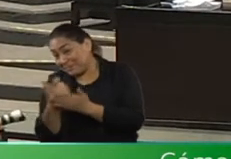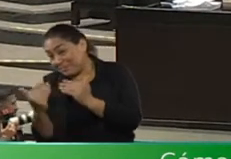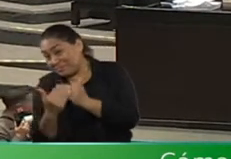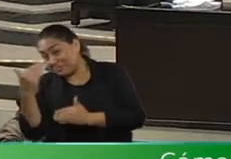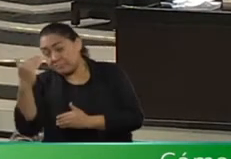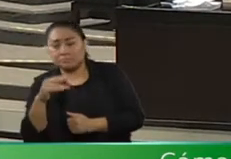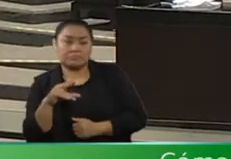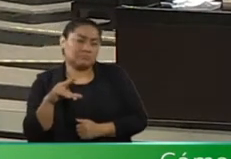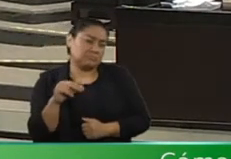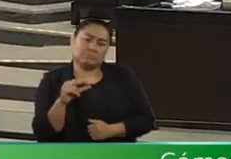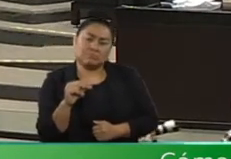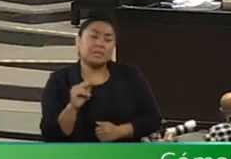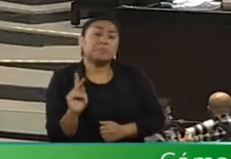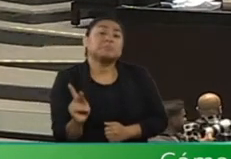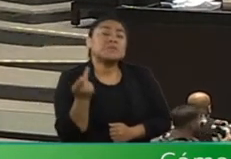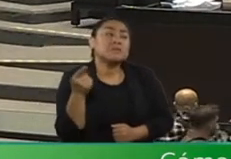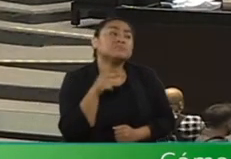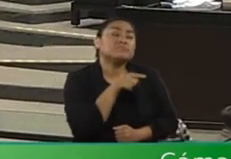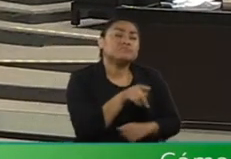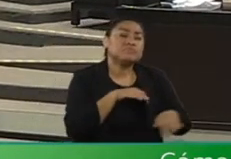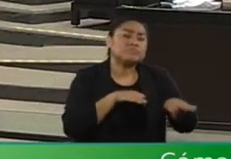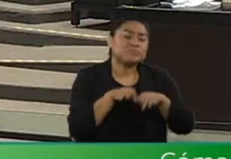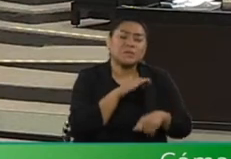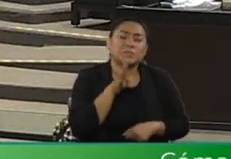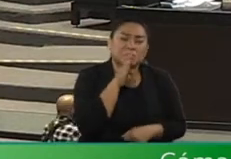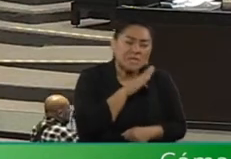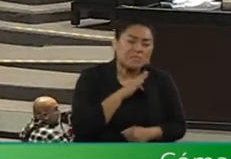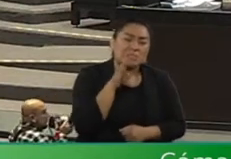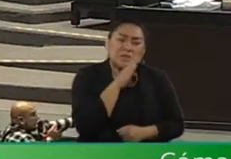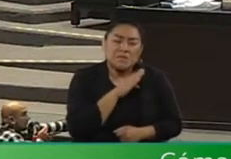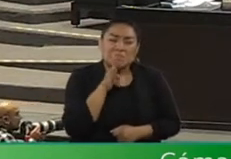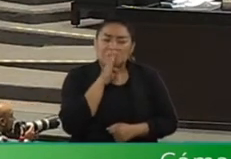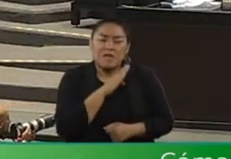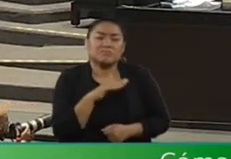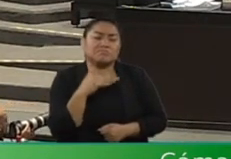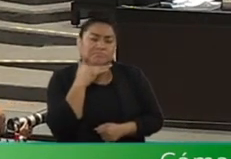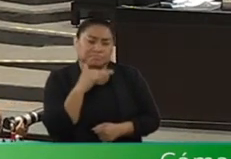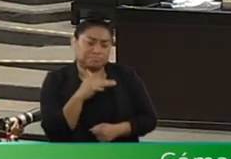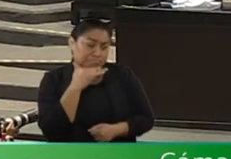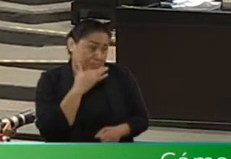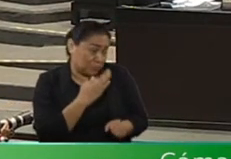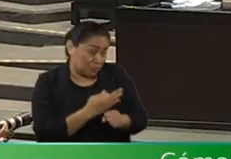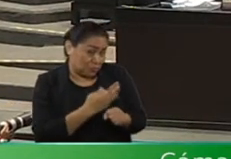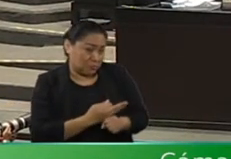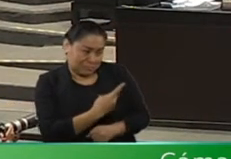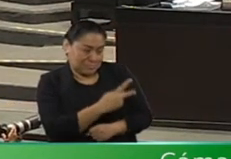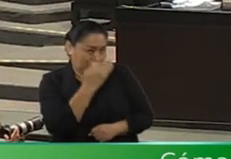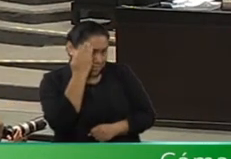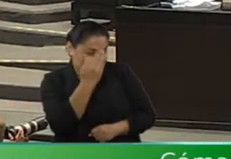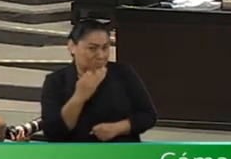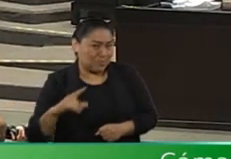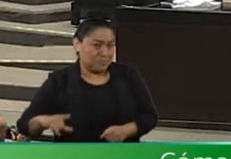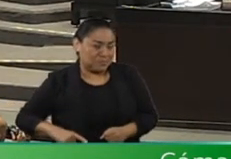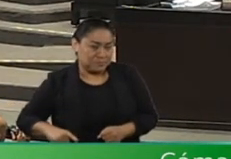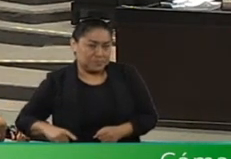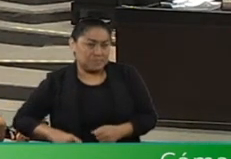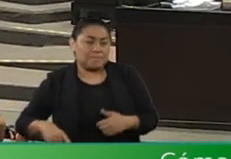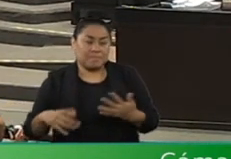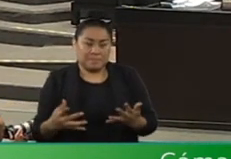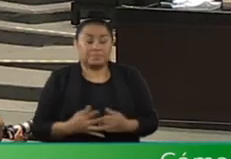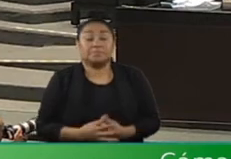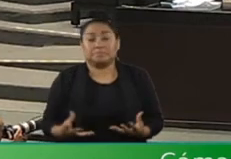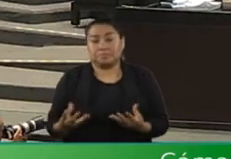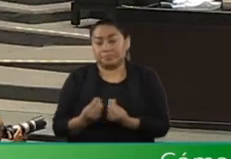el resultado de las malas prácticas económicas y de la corrupción de la actual administración. La